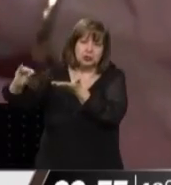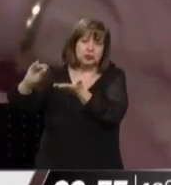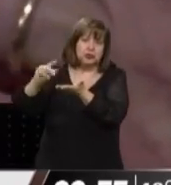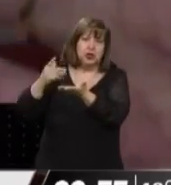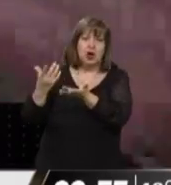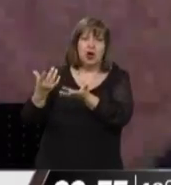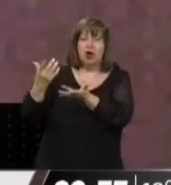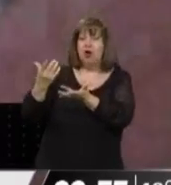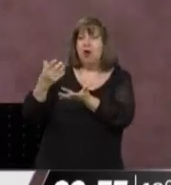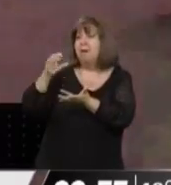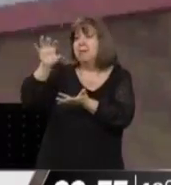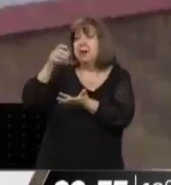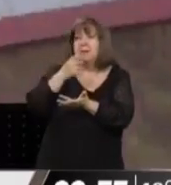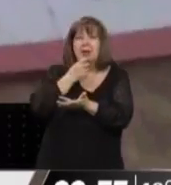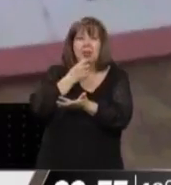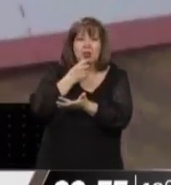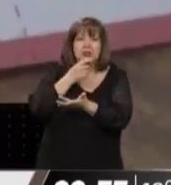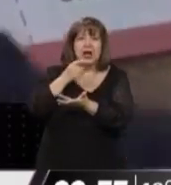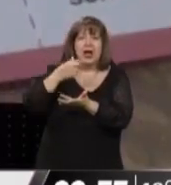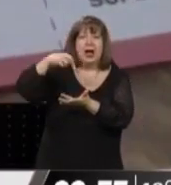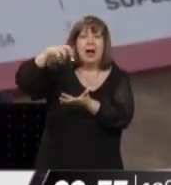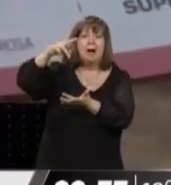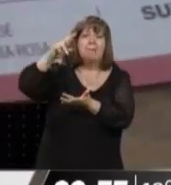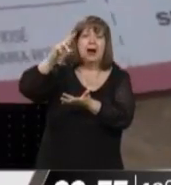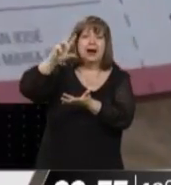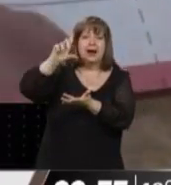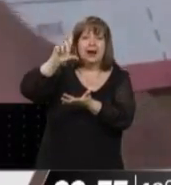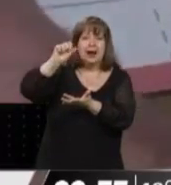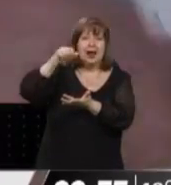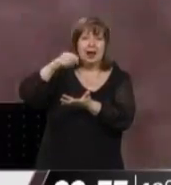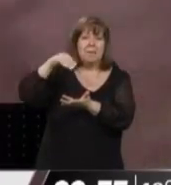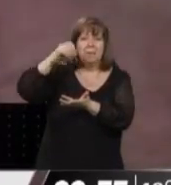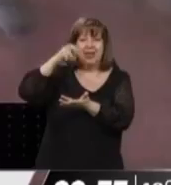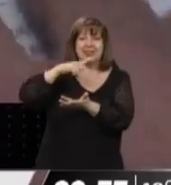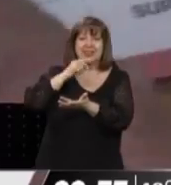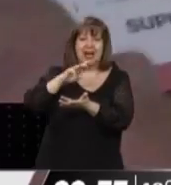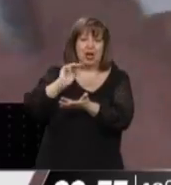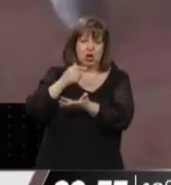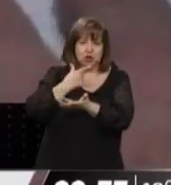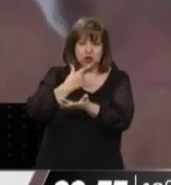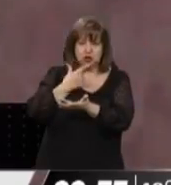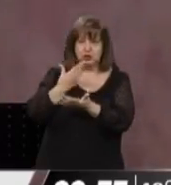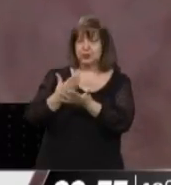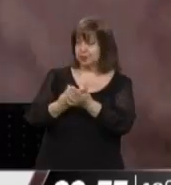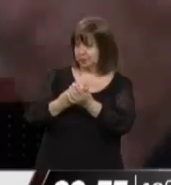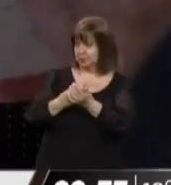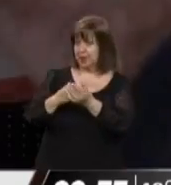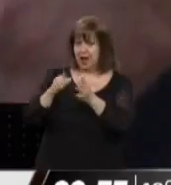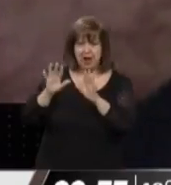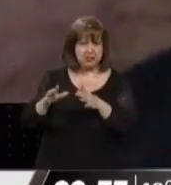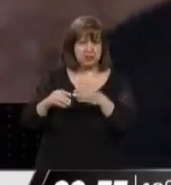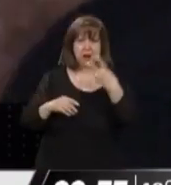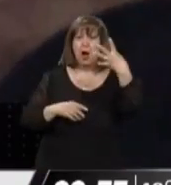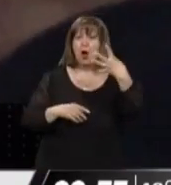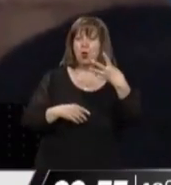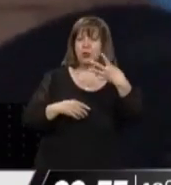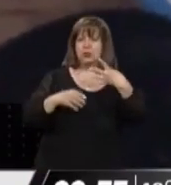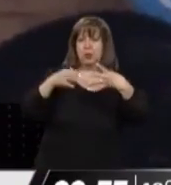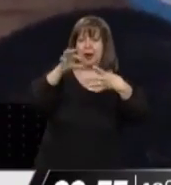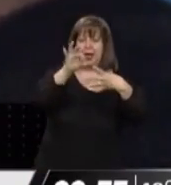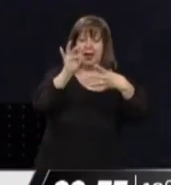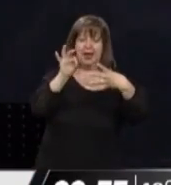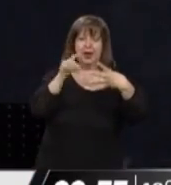parlamentario mercosur Distrito Mendoza los cuatro opciones los puedo cortar y votar una sola lo que no puedo hacer más ya que es obvio es votar